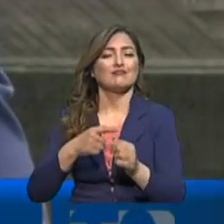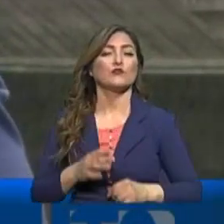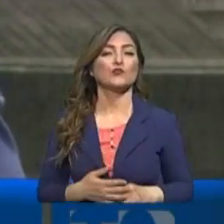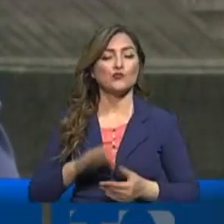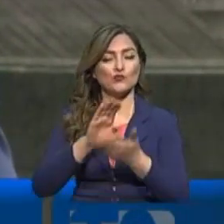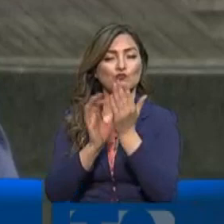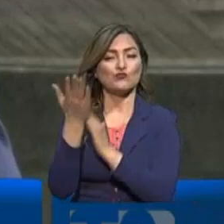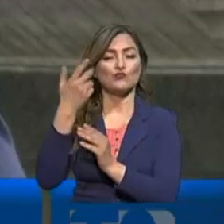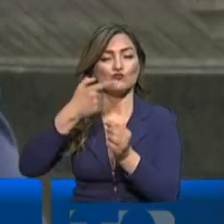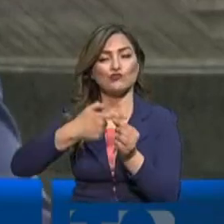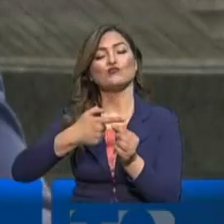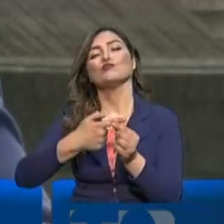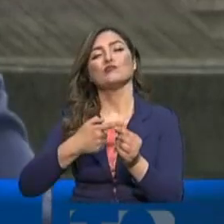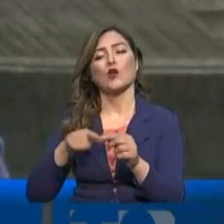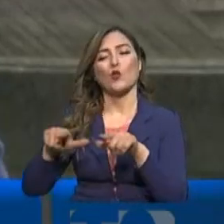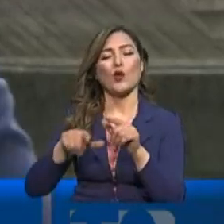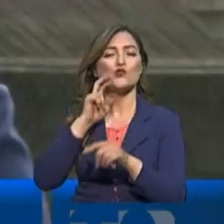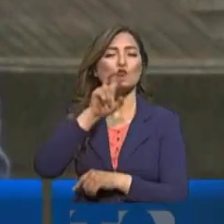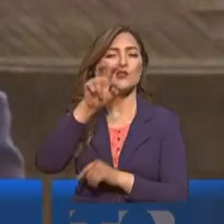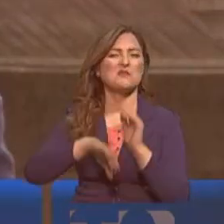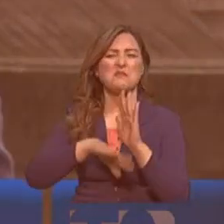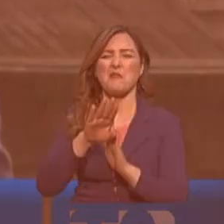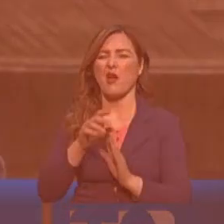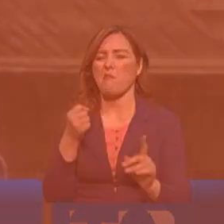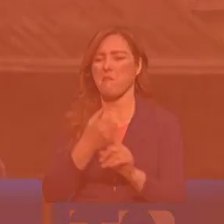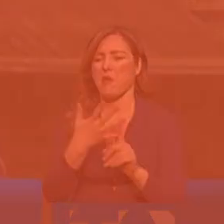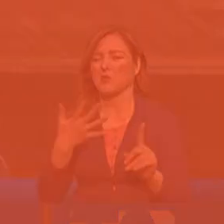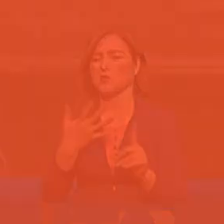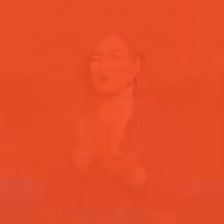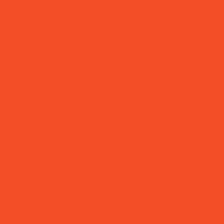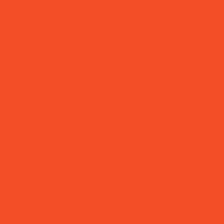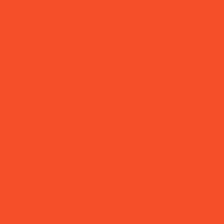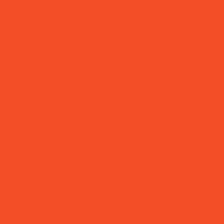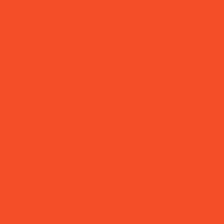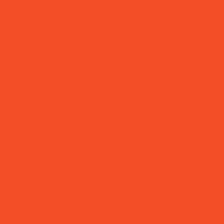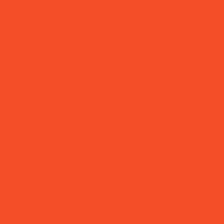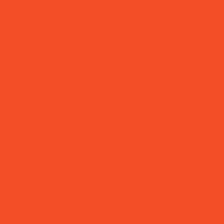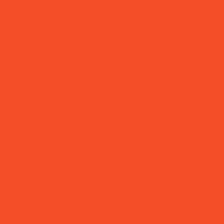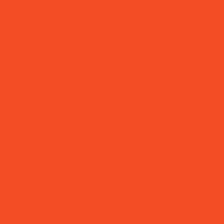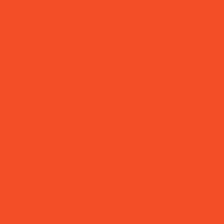el centro histórico de Quito, uno de los sitios turísticos más golpeados económicamente.